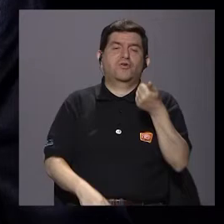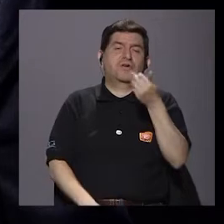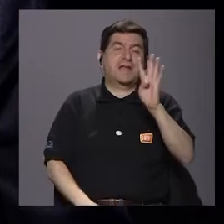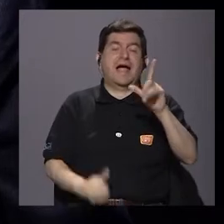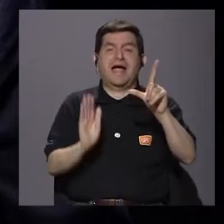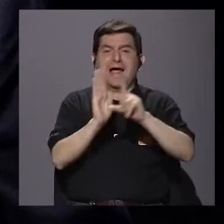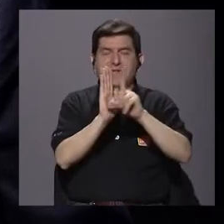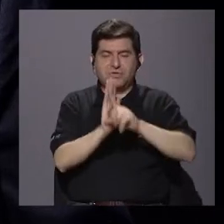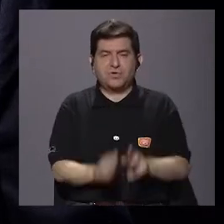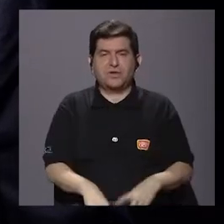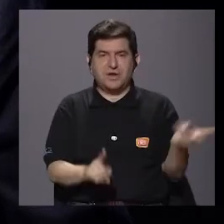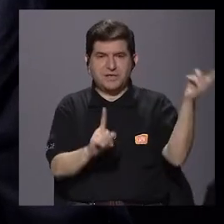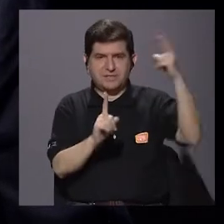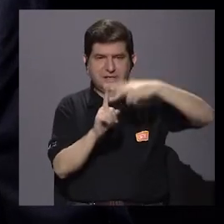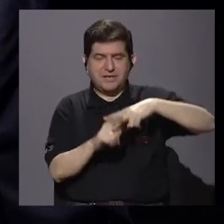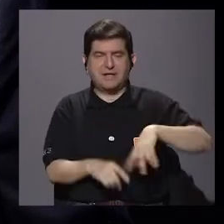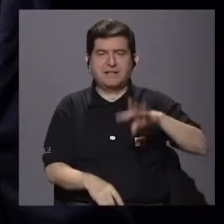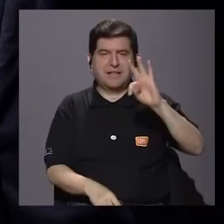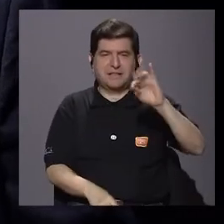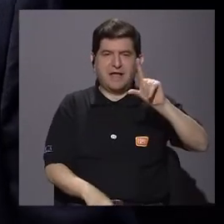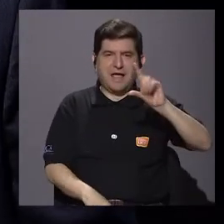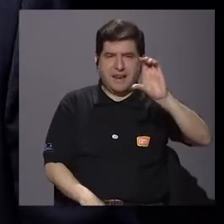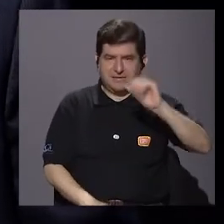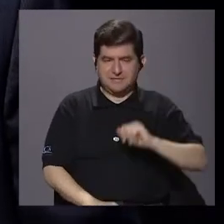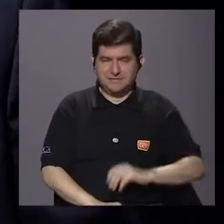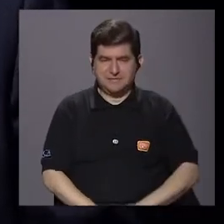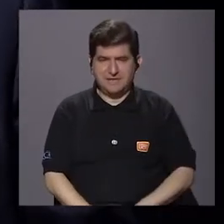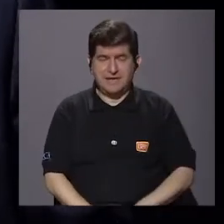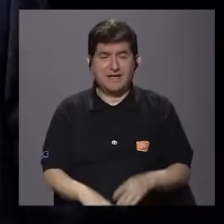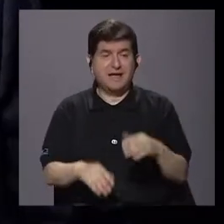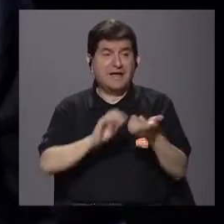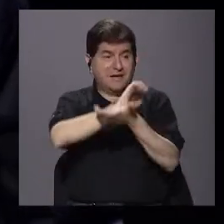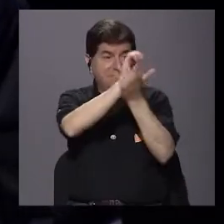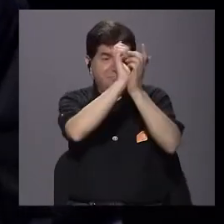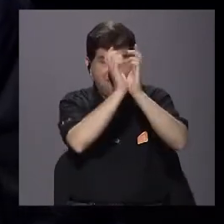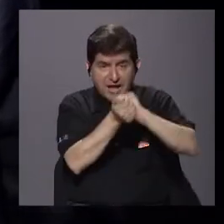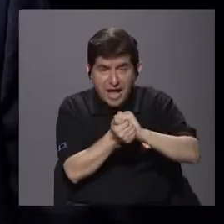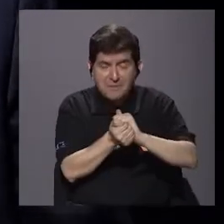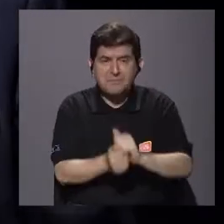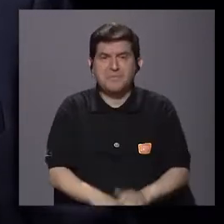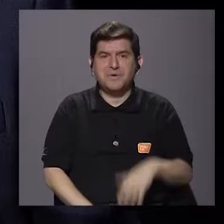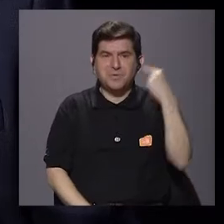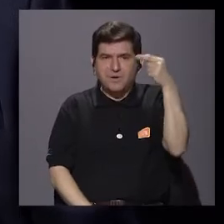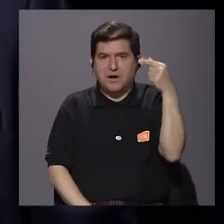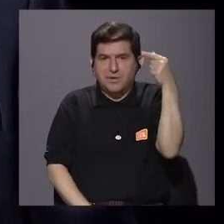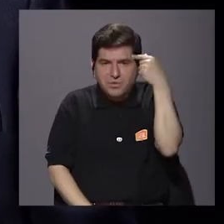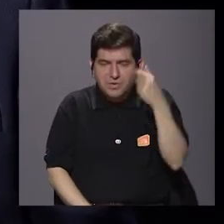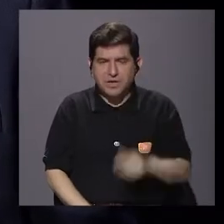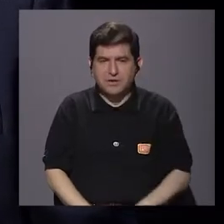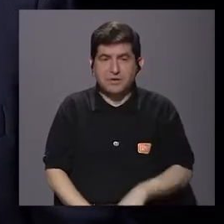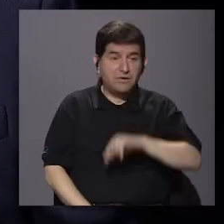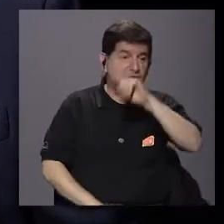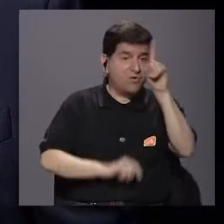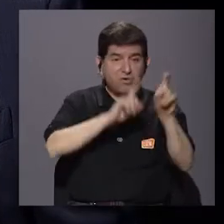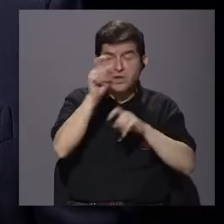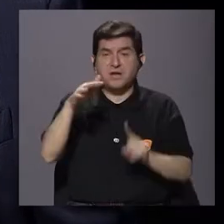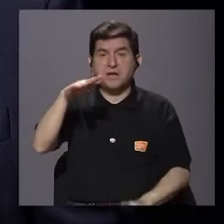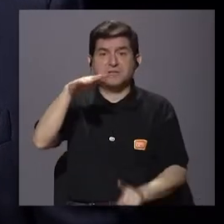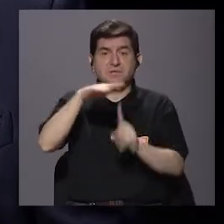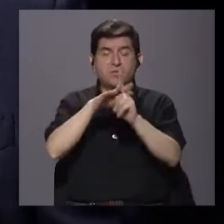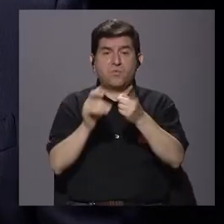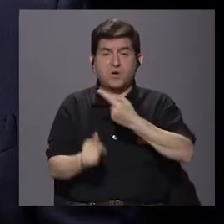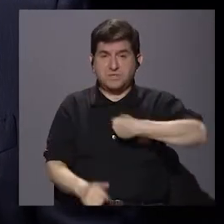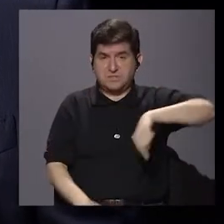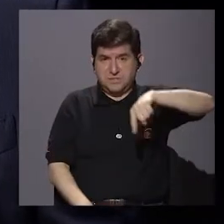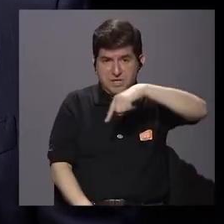leyes de implementación del tratado de libre comercio hemos transformado el estado y en las encuestas sale que